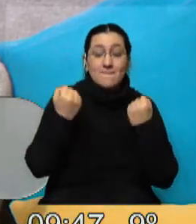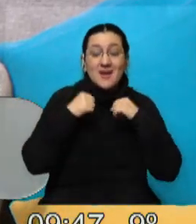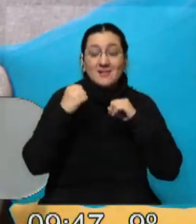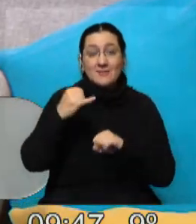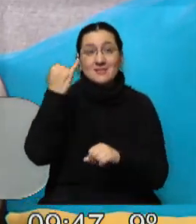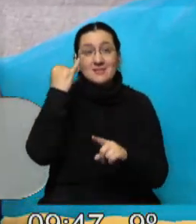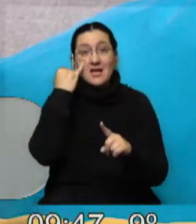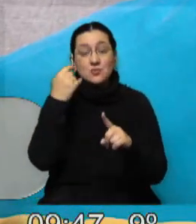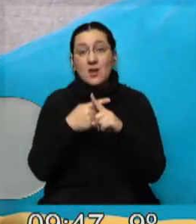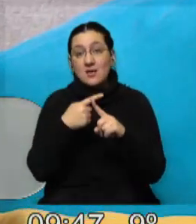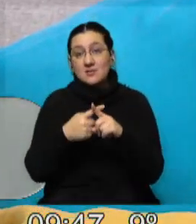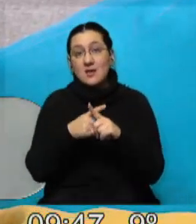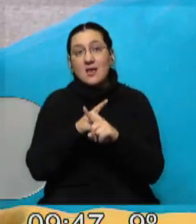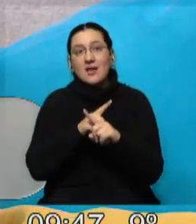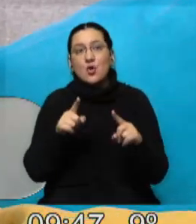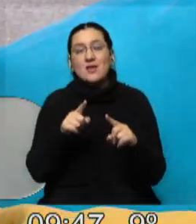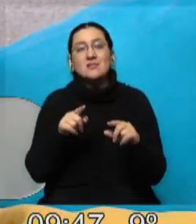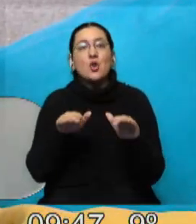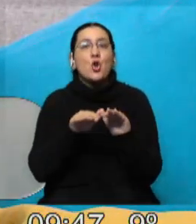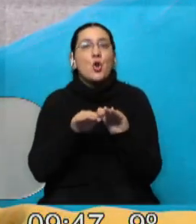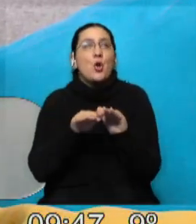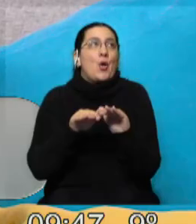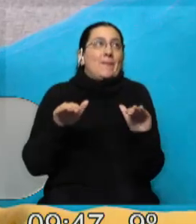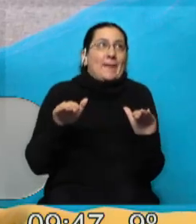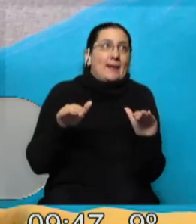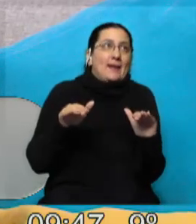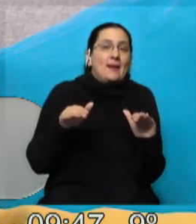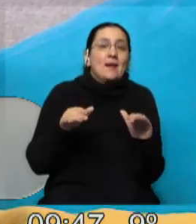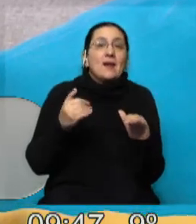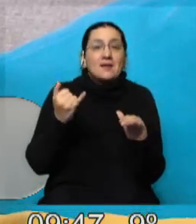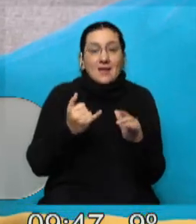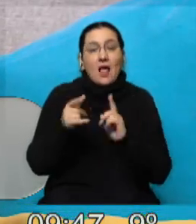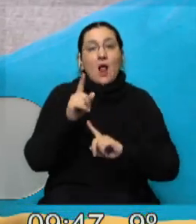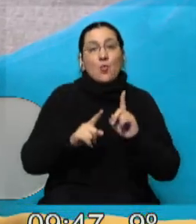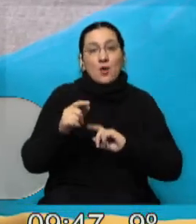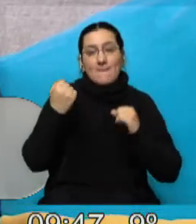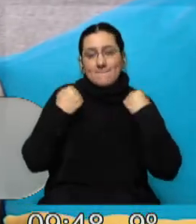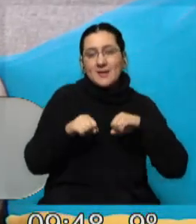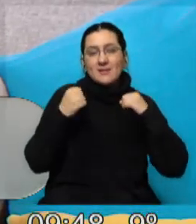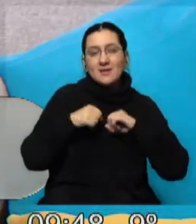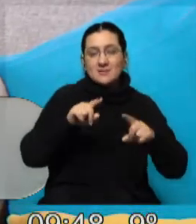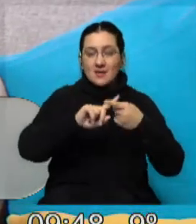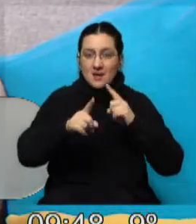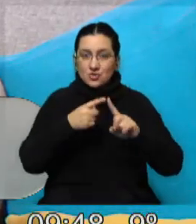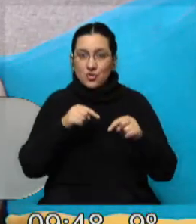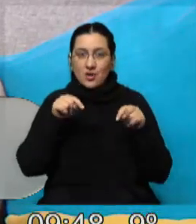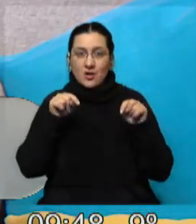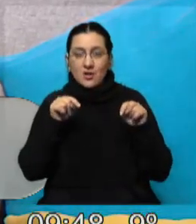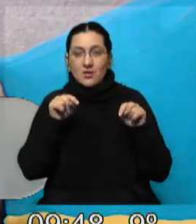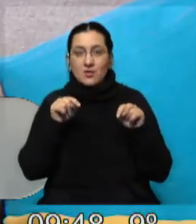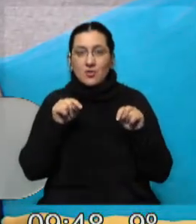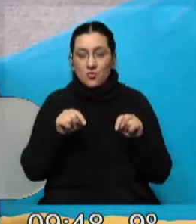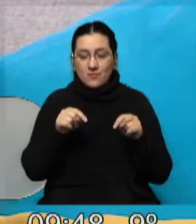no son normativas, que están por fuera y que llevan cierto tipo de prácticas que tienen que ver con esto, con